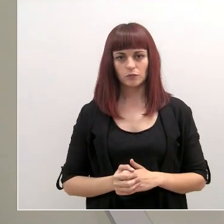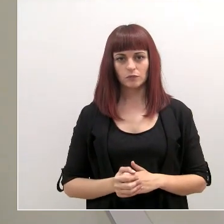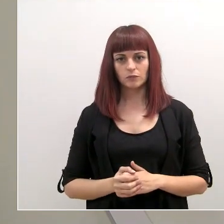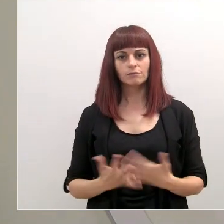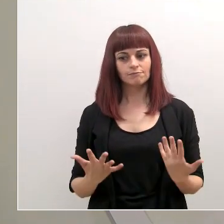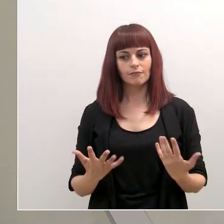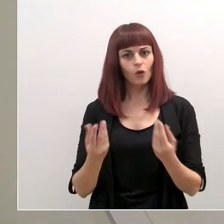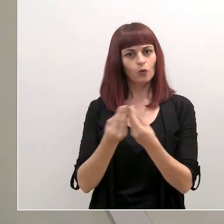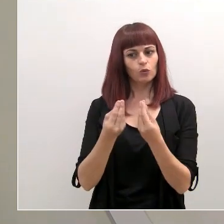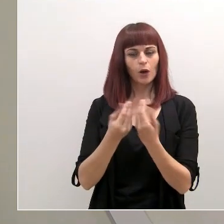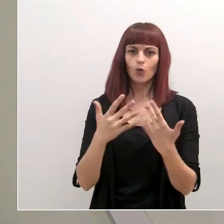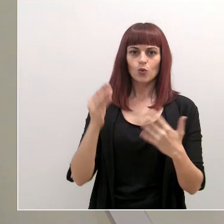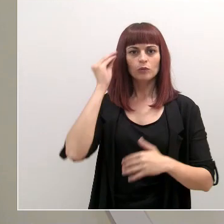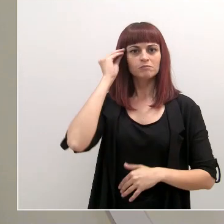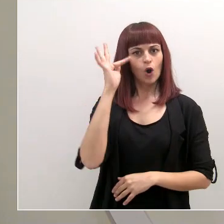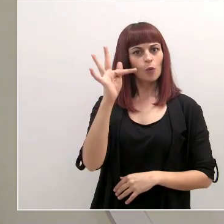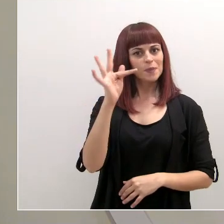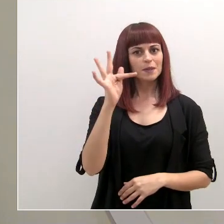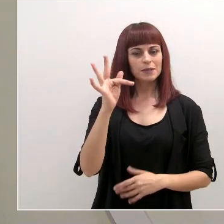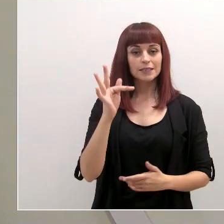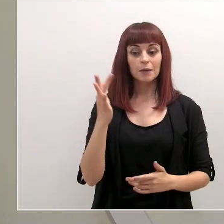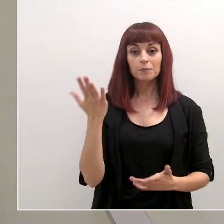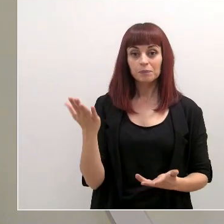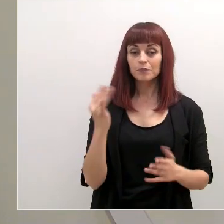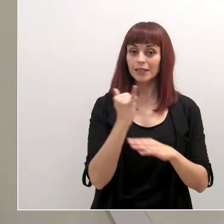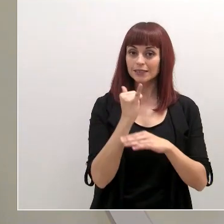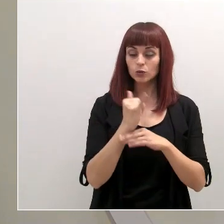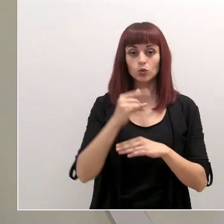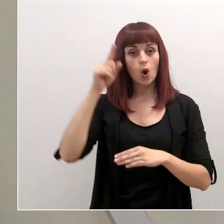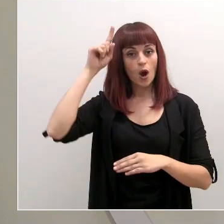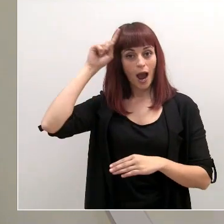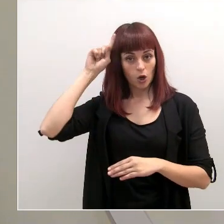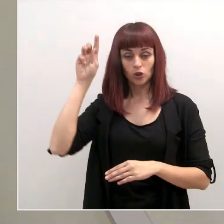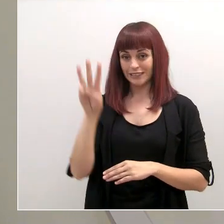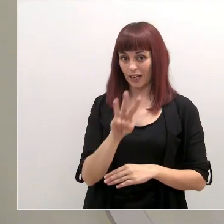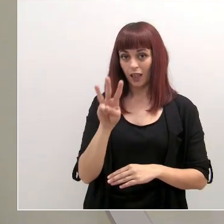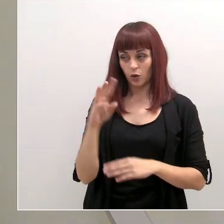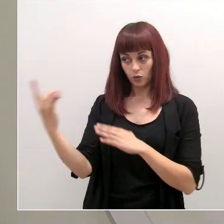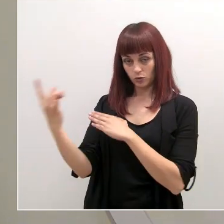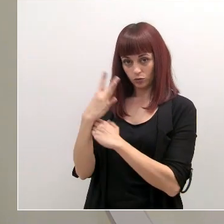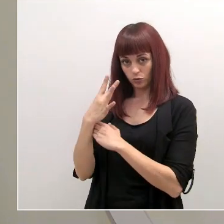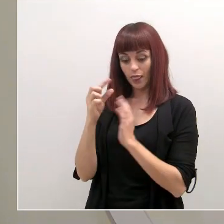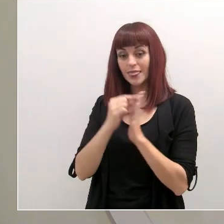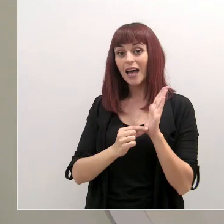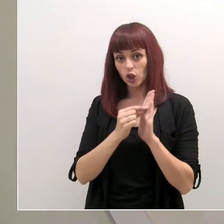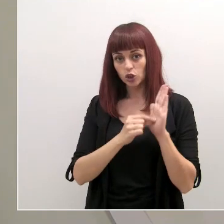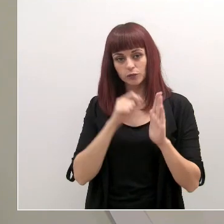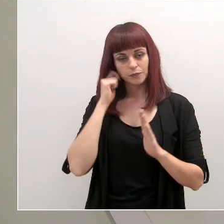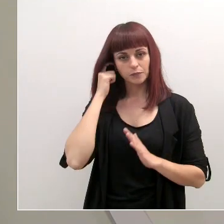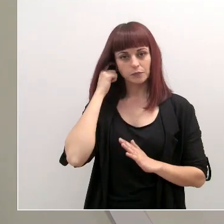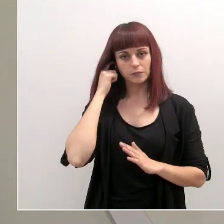cifras optimistas, pero según los resultados recibidos del Instituto Carlos III, ya